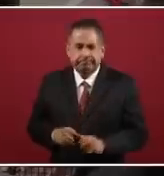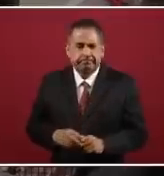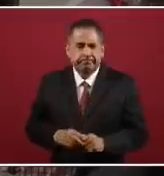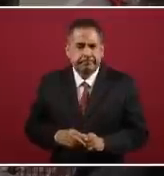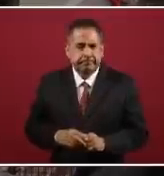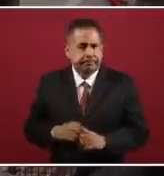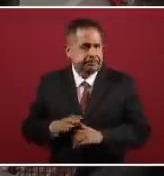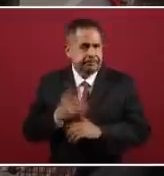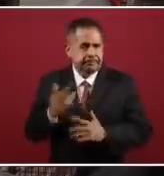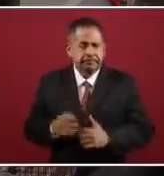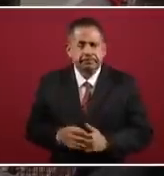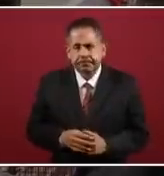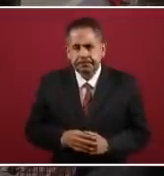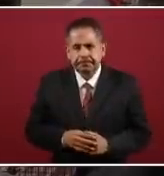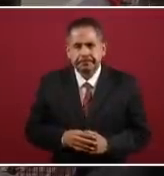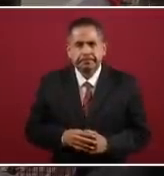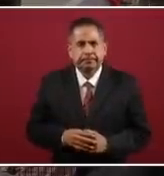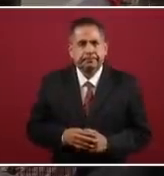porque